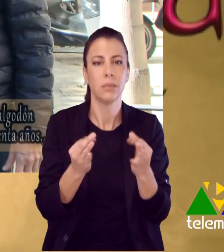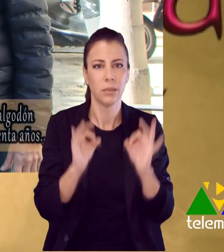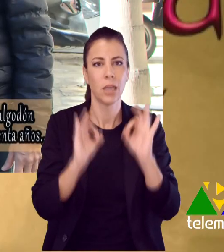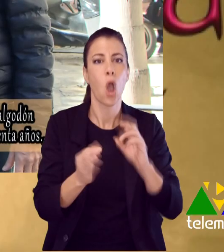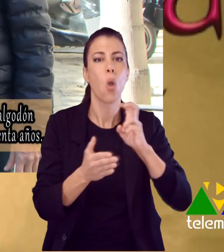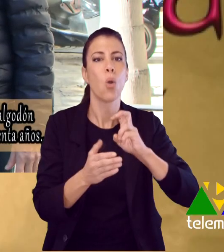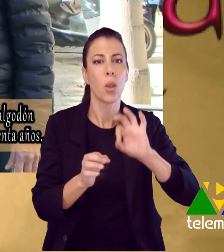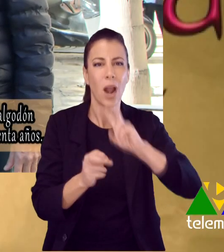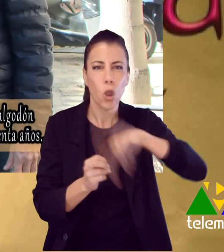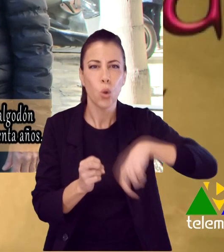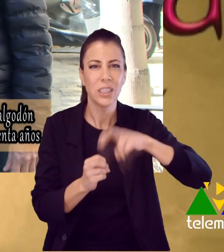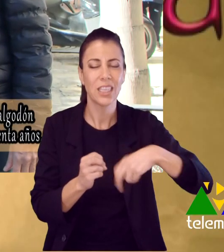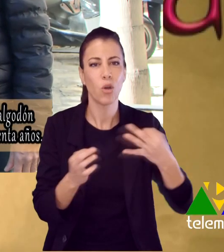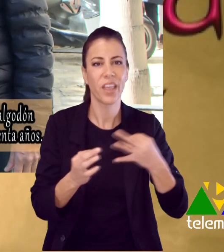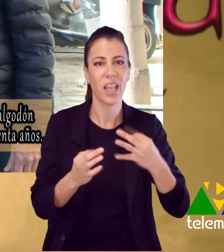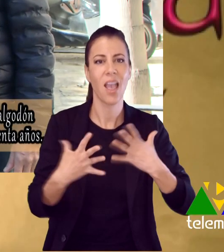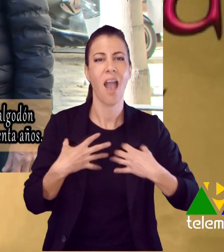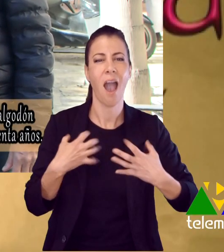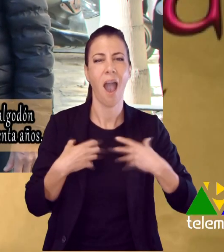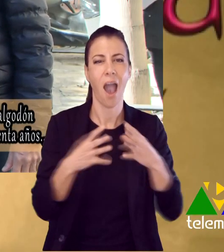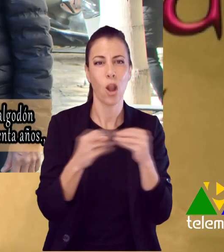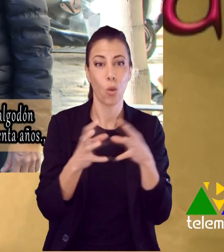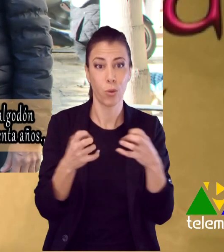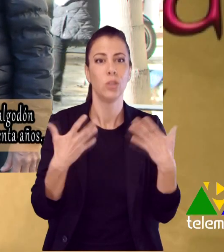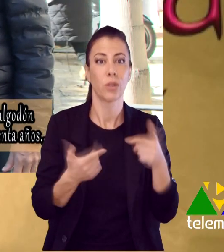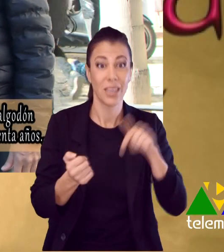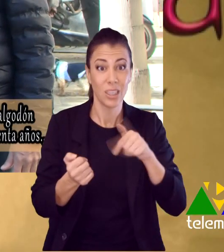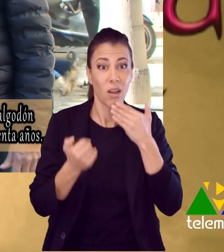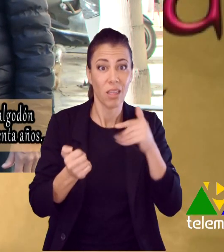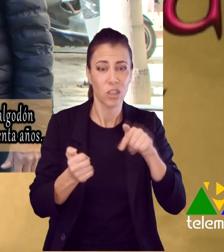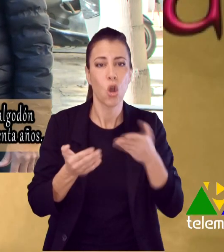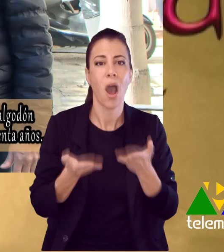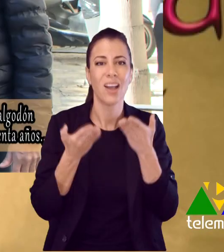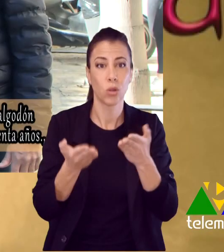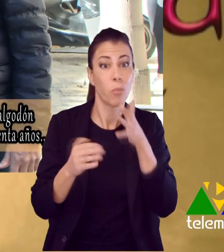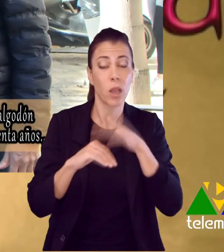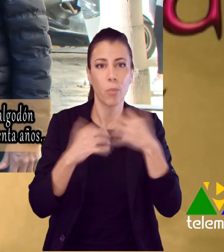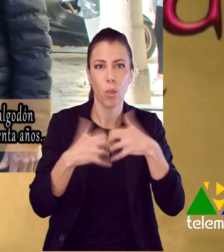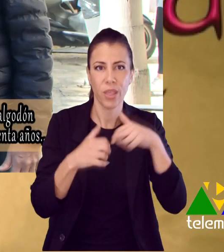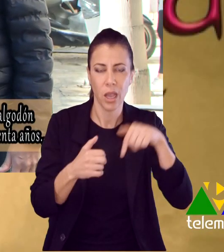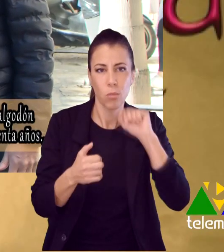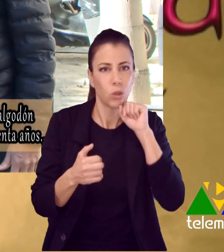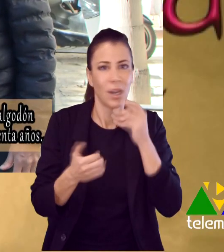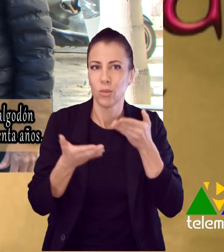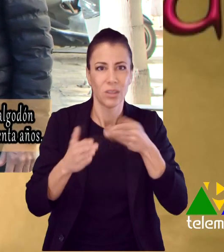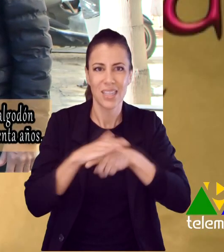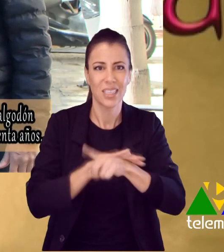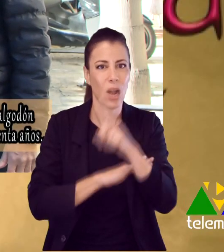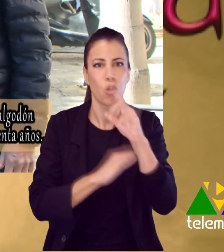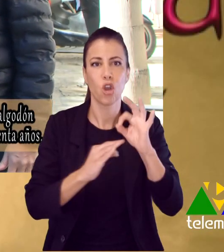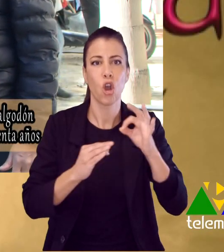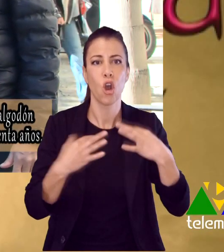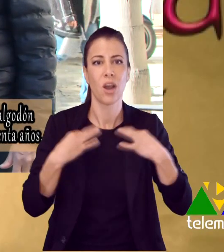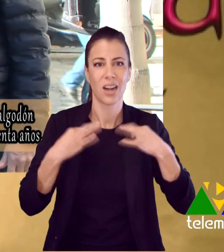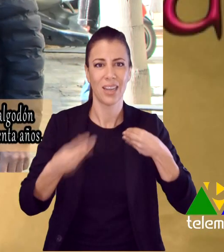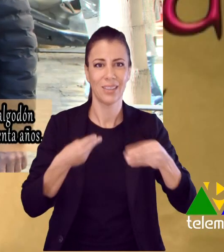cultivo del algodón. Ese cultivo del algodón ayudó, el algodón producido en Motrileño ayudó al desarrollo textil